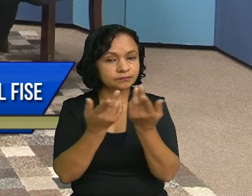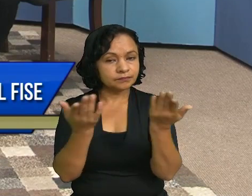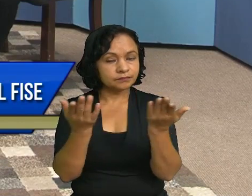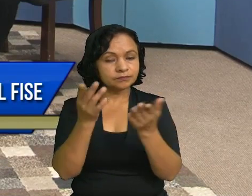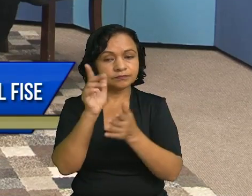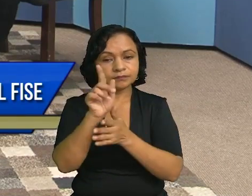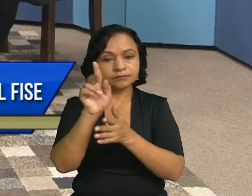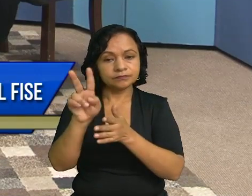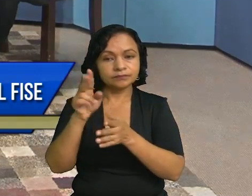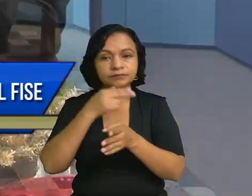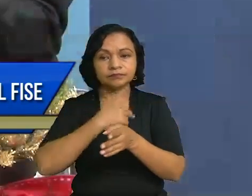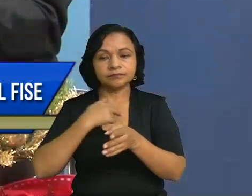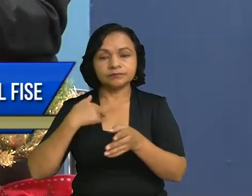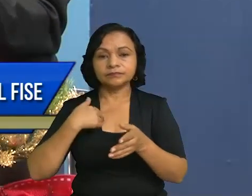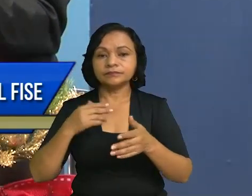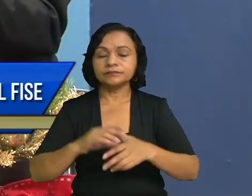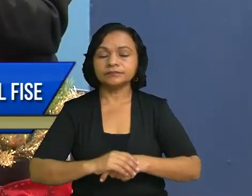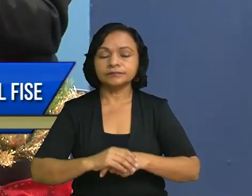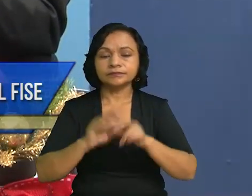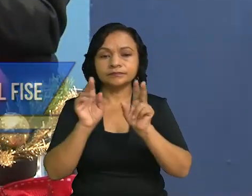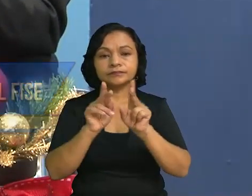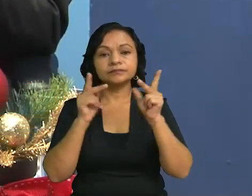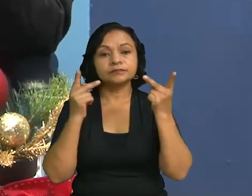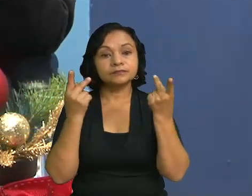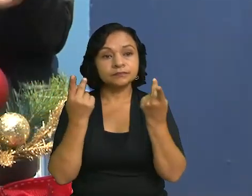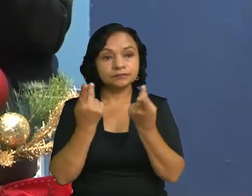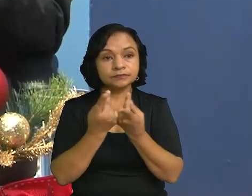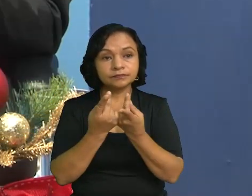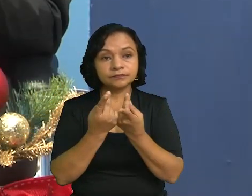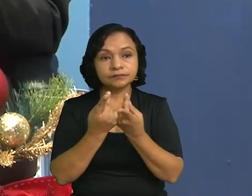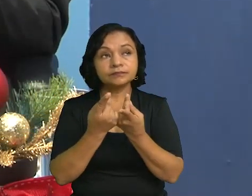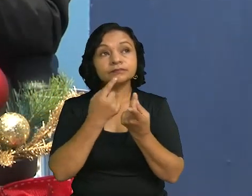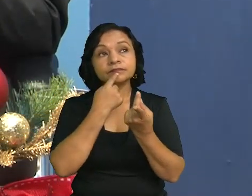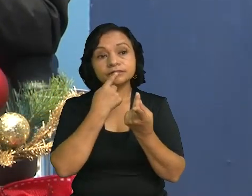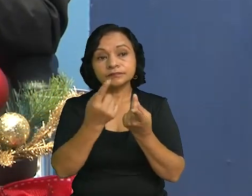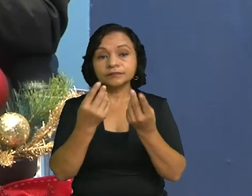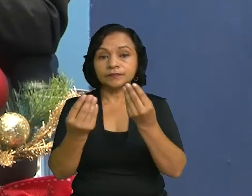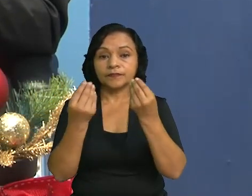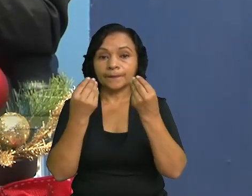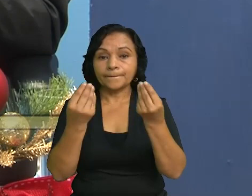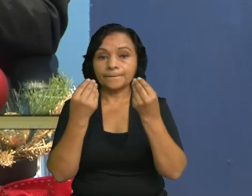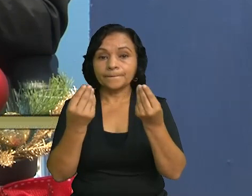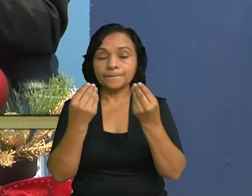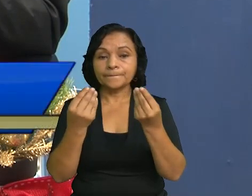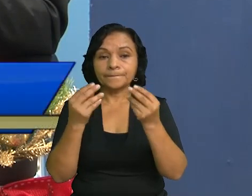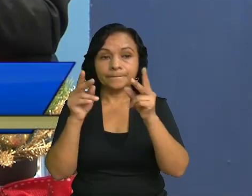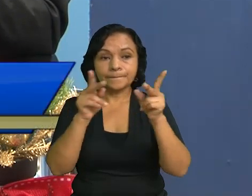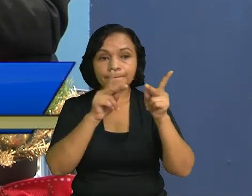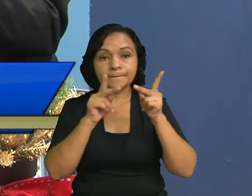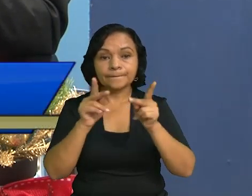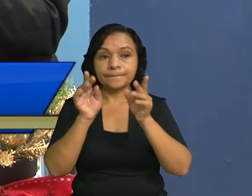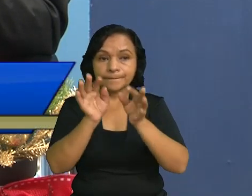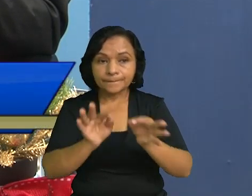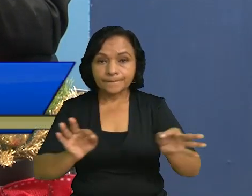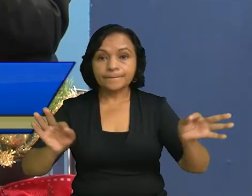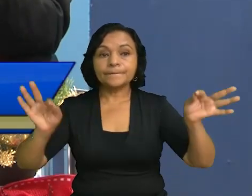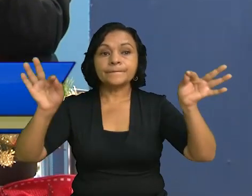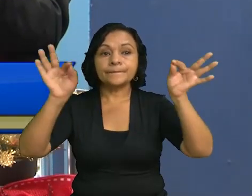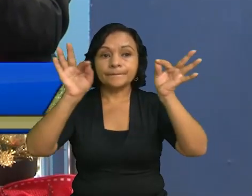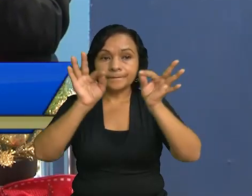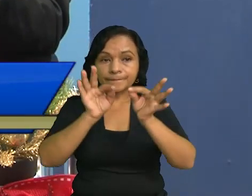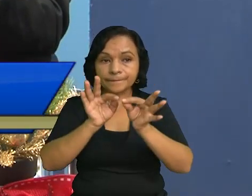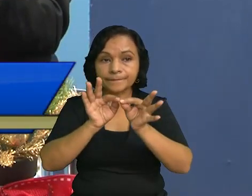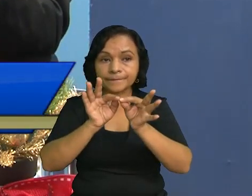ghana parlamentario para hacerlos si a la población que también tiene mucha expectativa y que es importante que la tengan pues porque